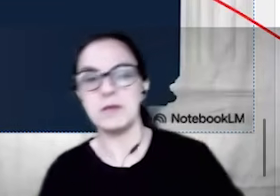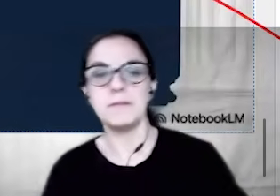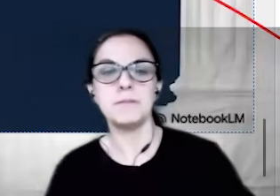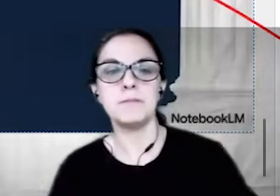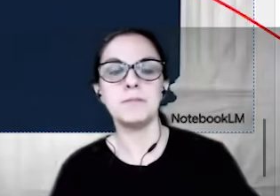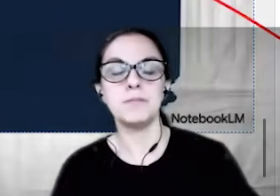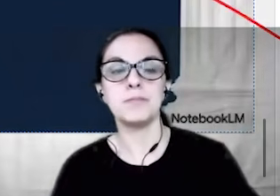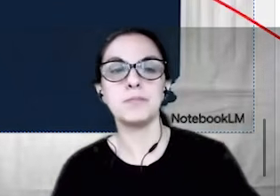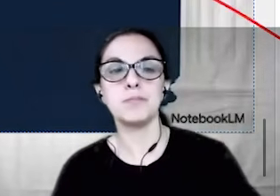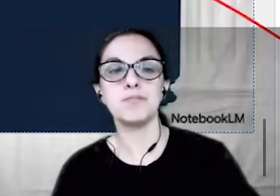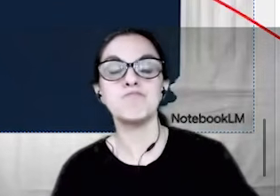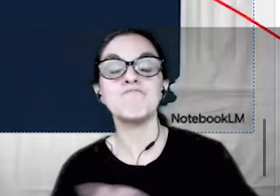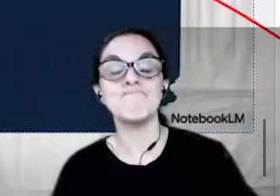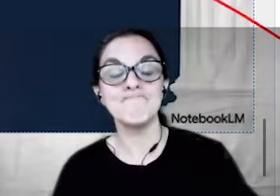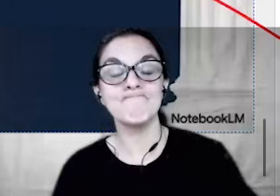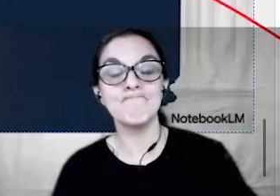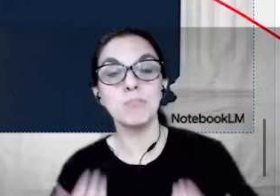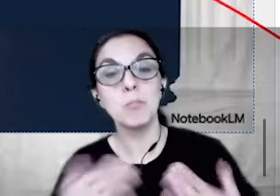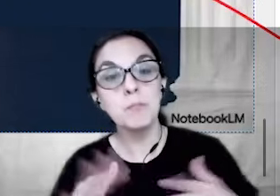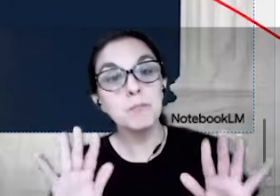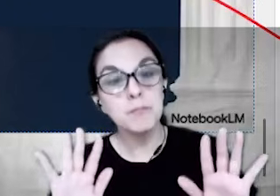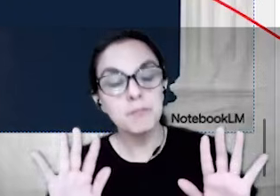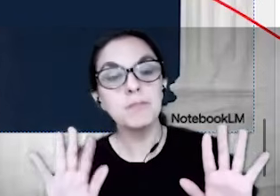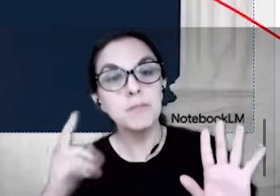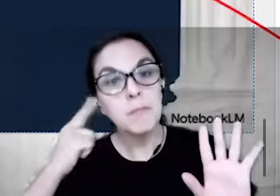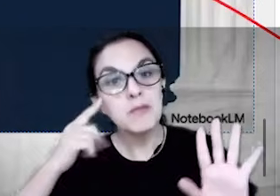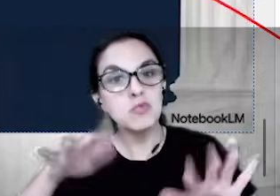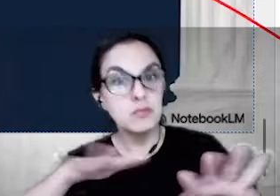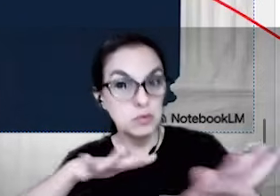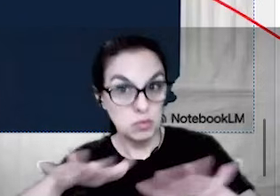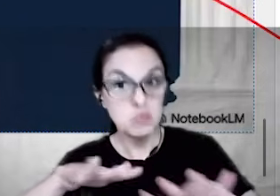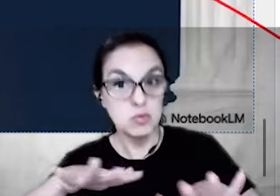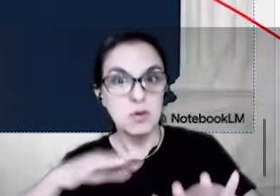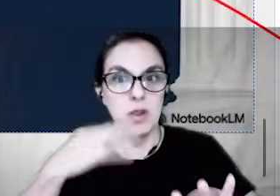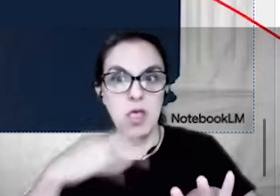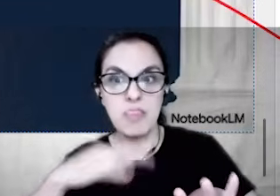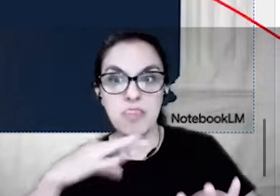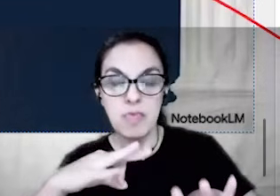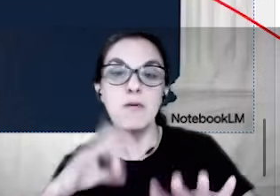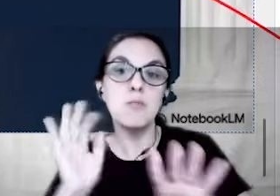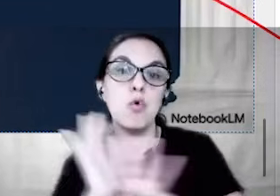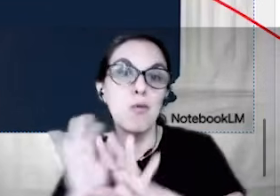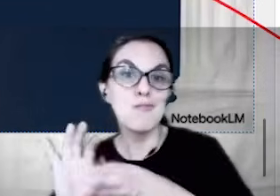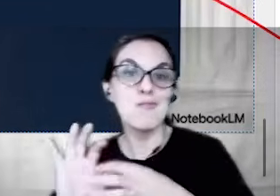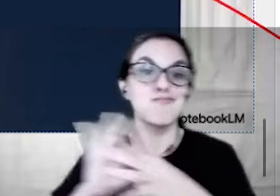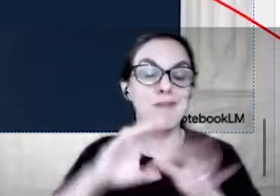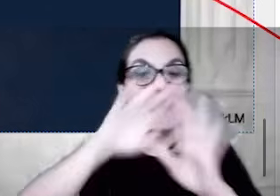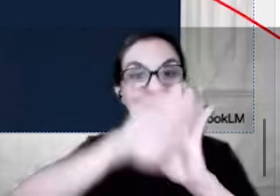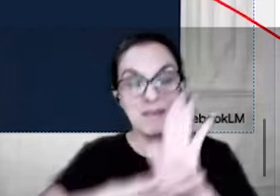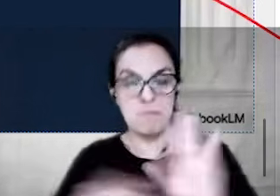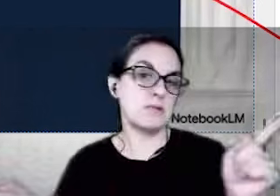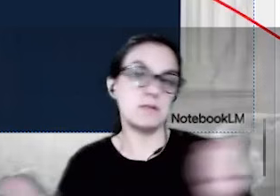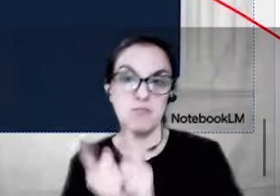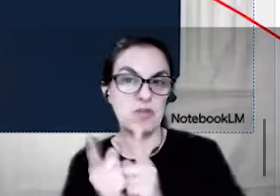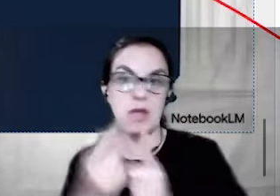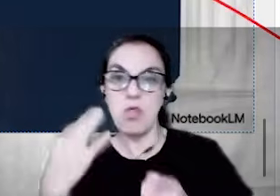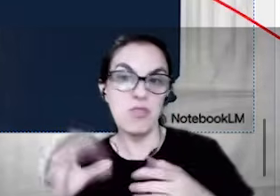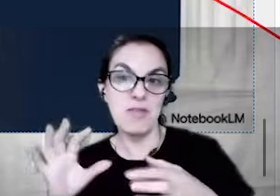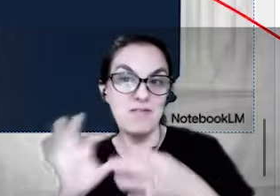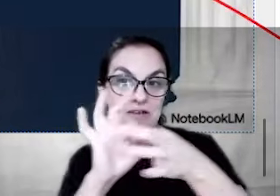Entonces, entiendo que estas situaciones hay que reflejarlas en el régimen simplificado y bueno, tendremos que